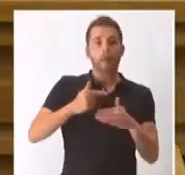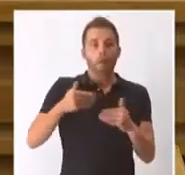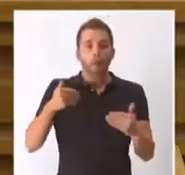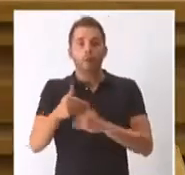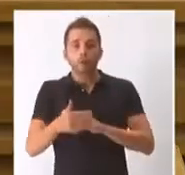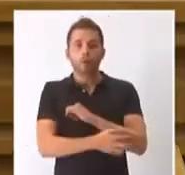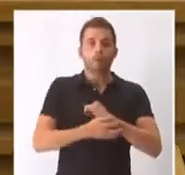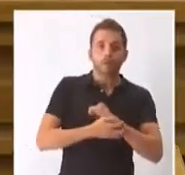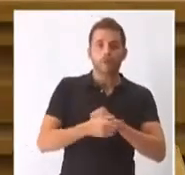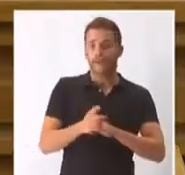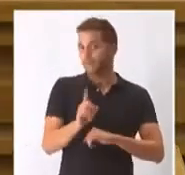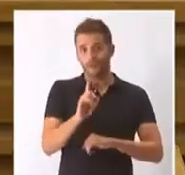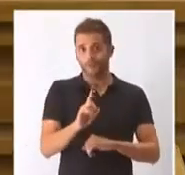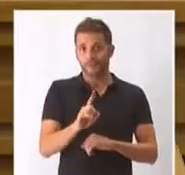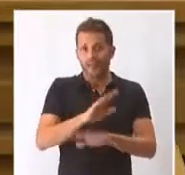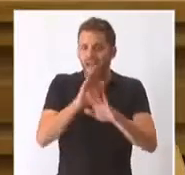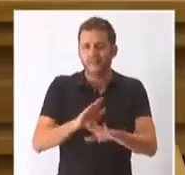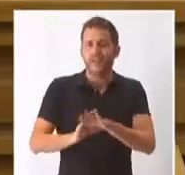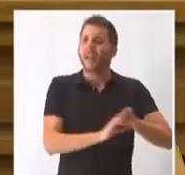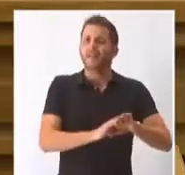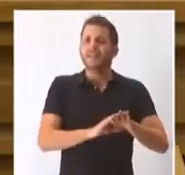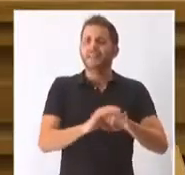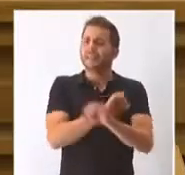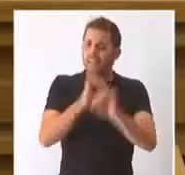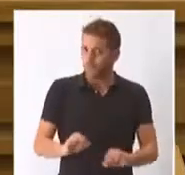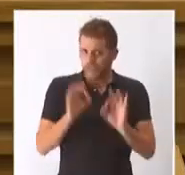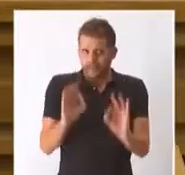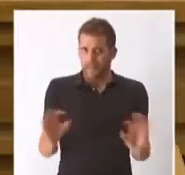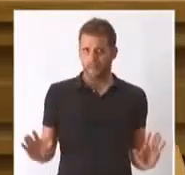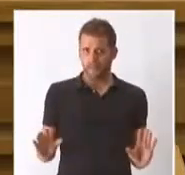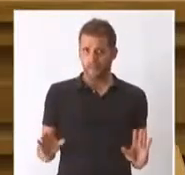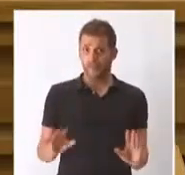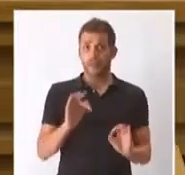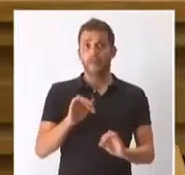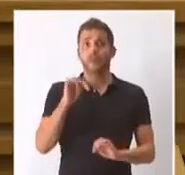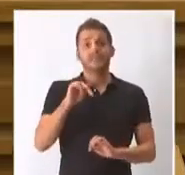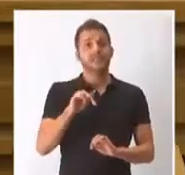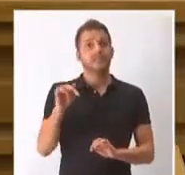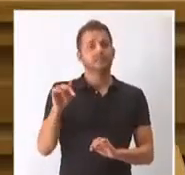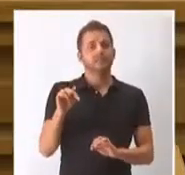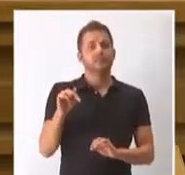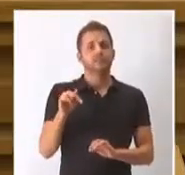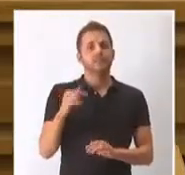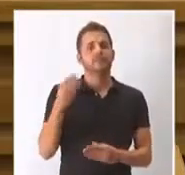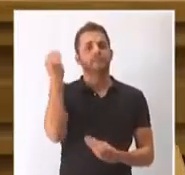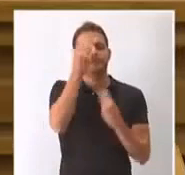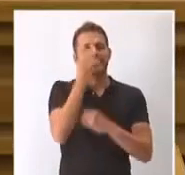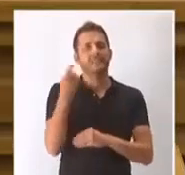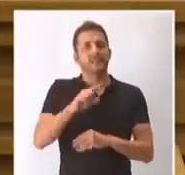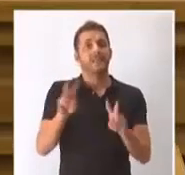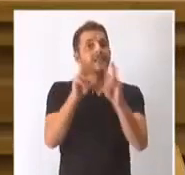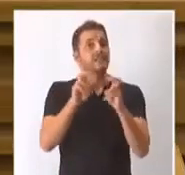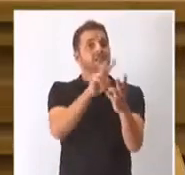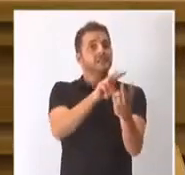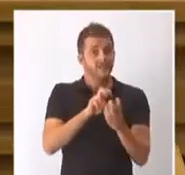elemental aparte de que es imposible y va a ser así pero en realidad hay que tener este concepto siempre también en la fiscalidad